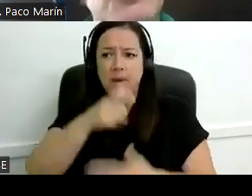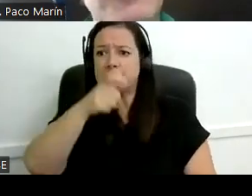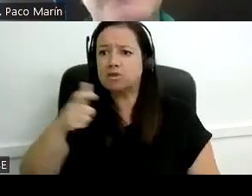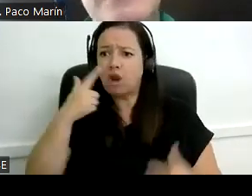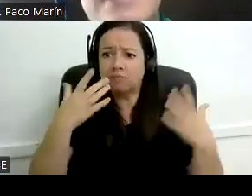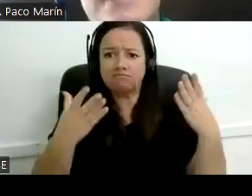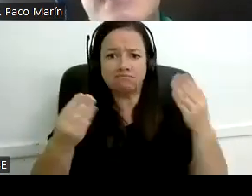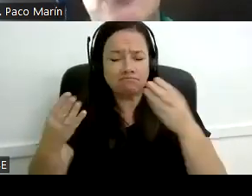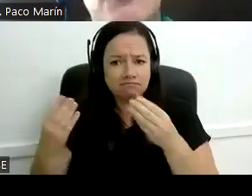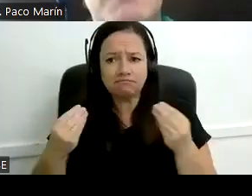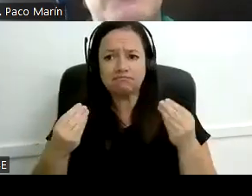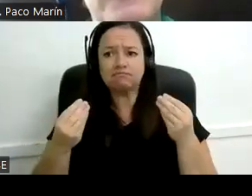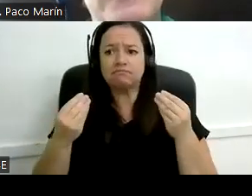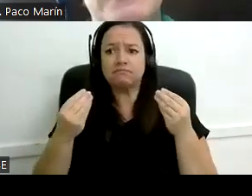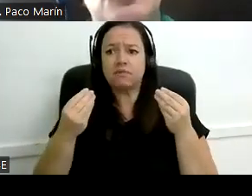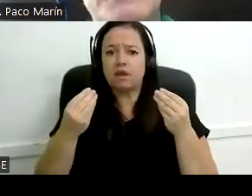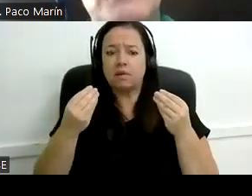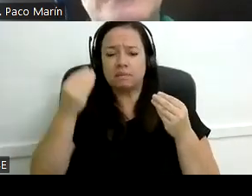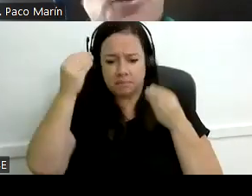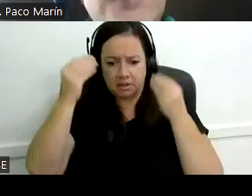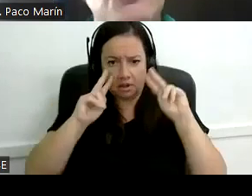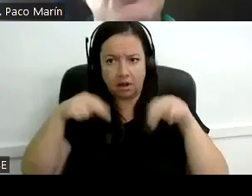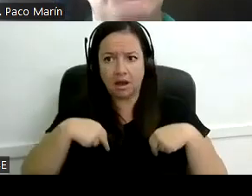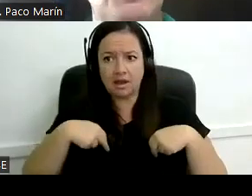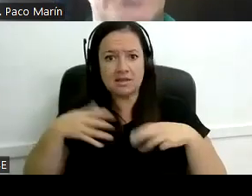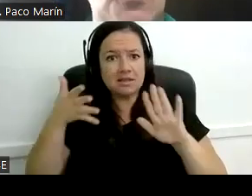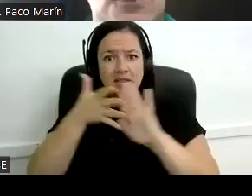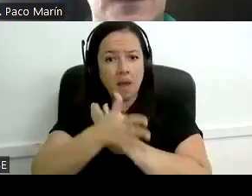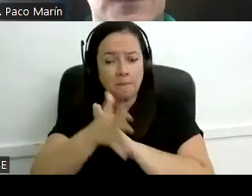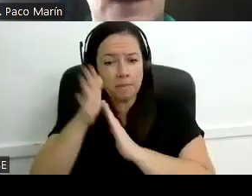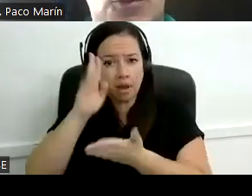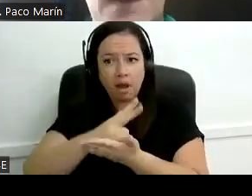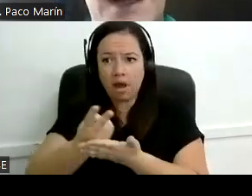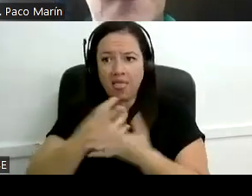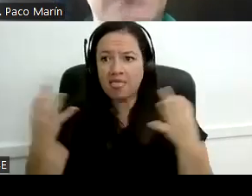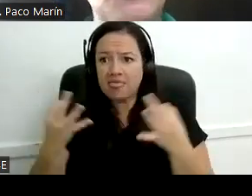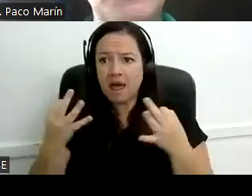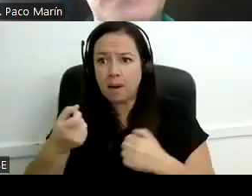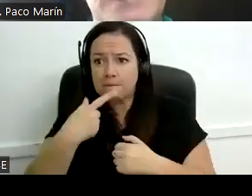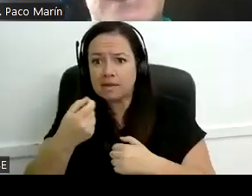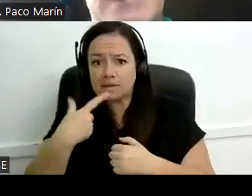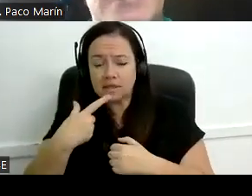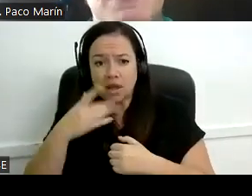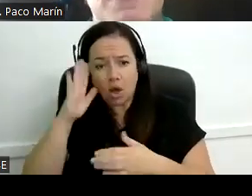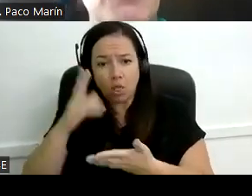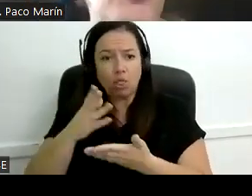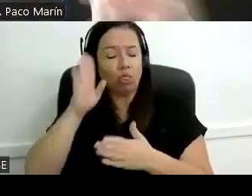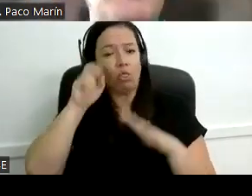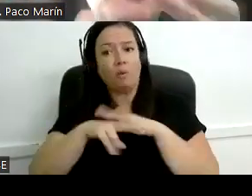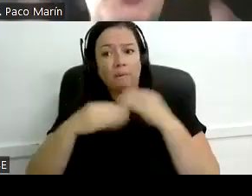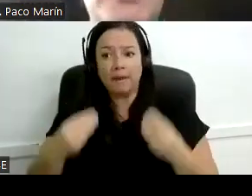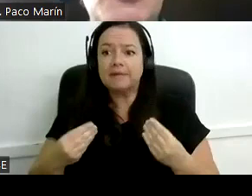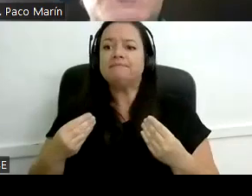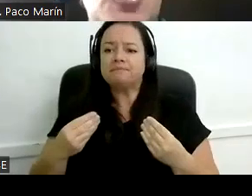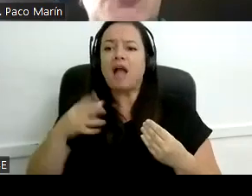muchas personas, que no van a poder dormir si no es con algún medicamento. Hoy vamos a